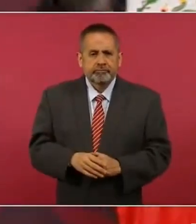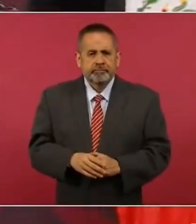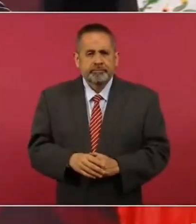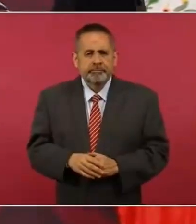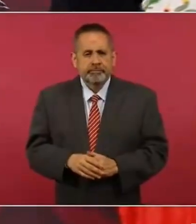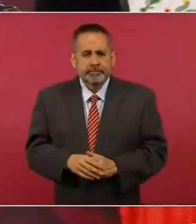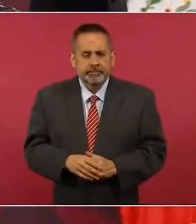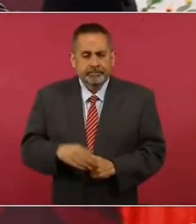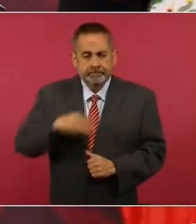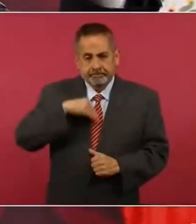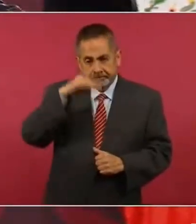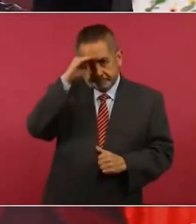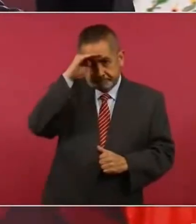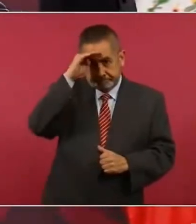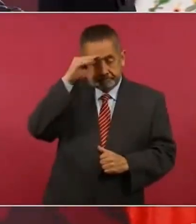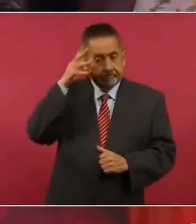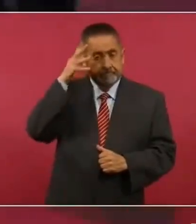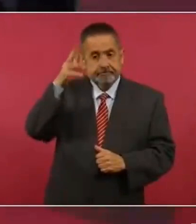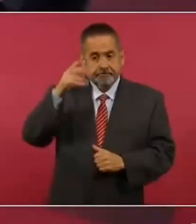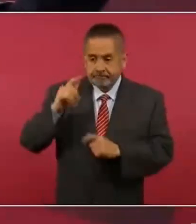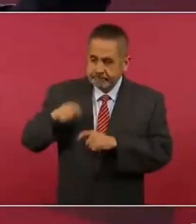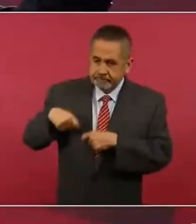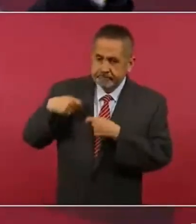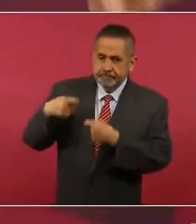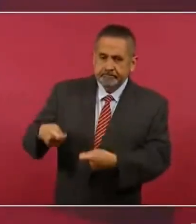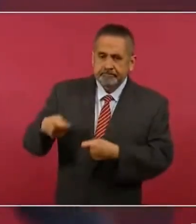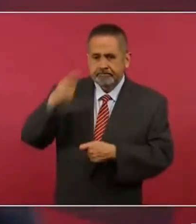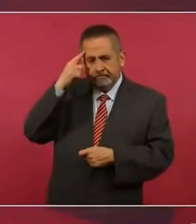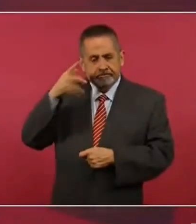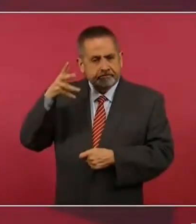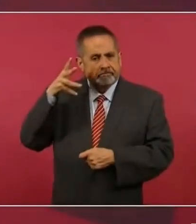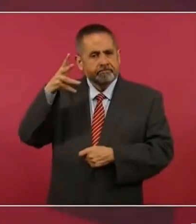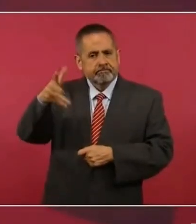pensando en el relevo hacia adelante.